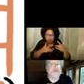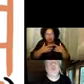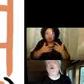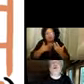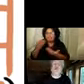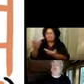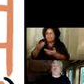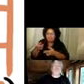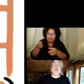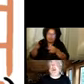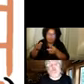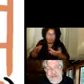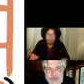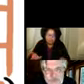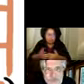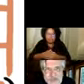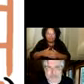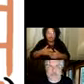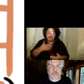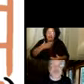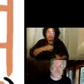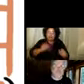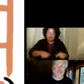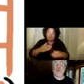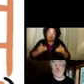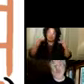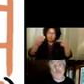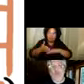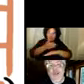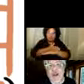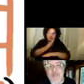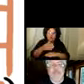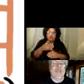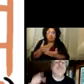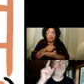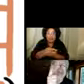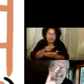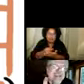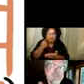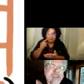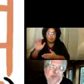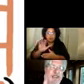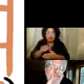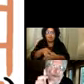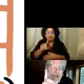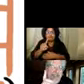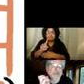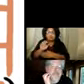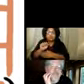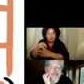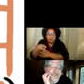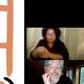me encantaría que pudiéramos mejorar pagos para